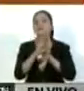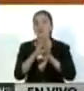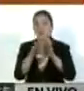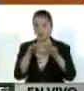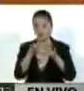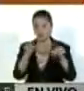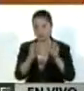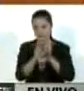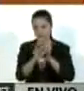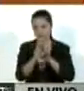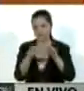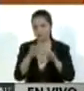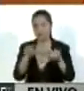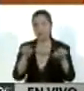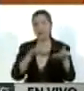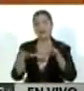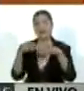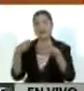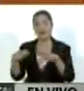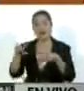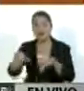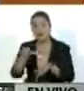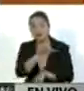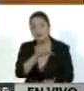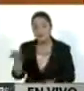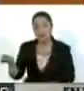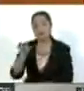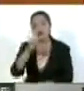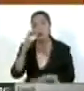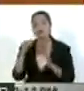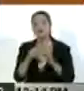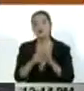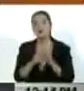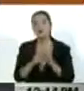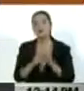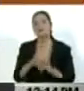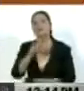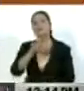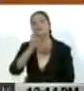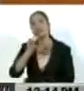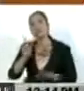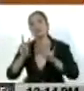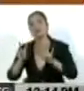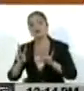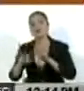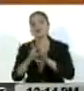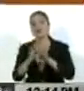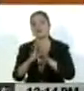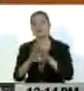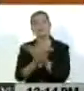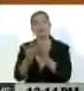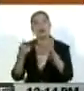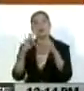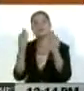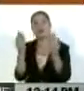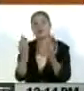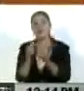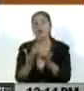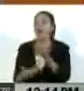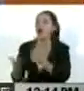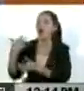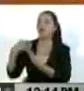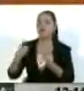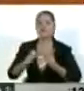logrando entregar para esta semana 4.107 títulos de propiedad para las familias que antes